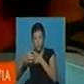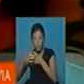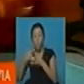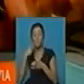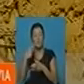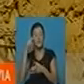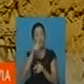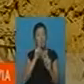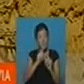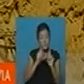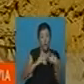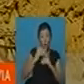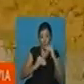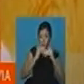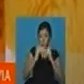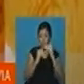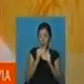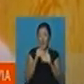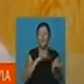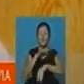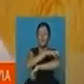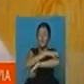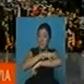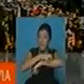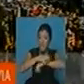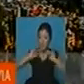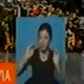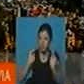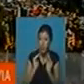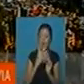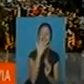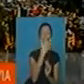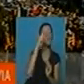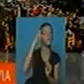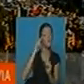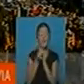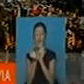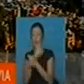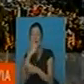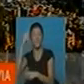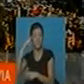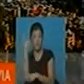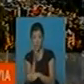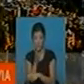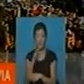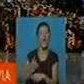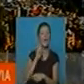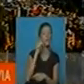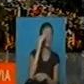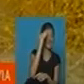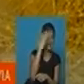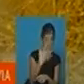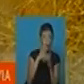como consecuencia de ese crecimiento, la pobreza moderada se redujo del 59 al 39% entre 2005 y